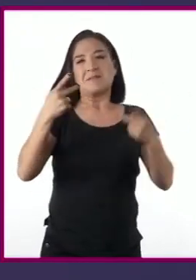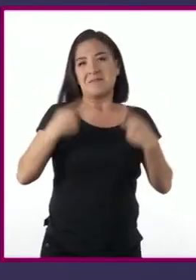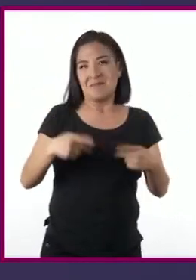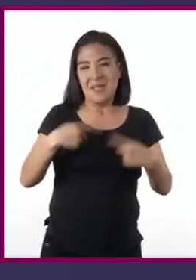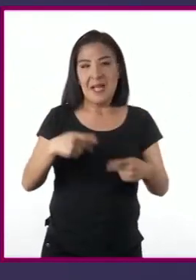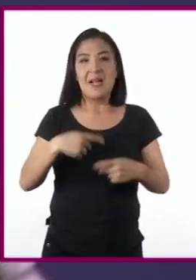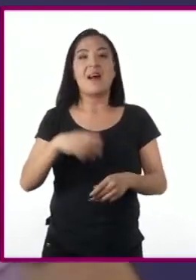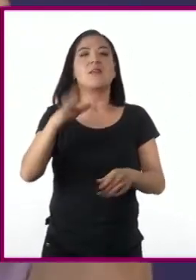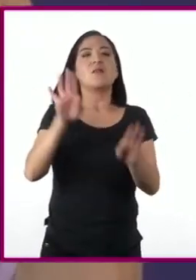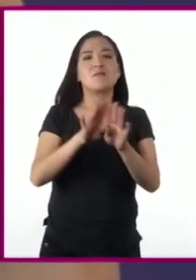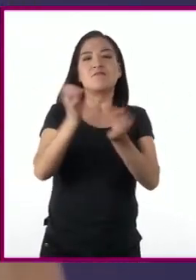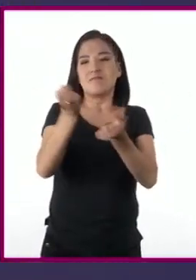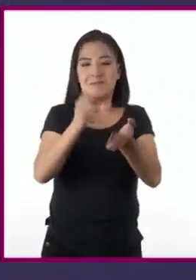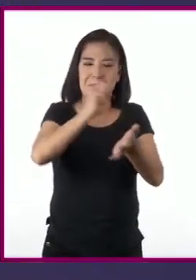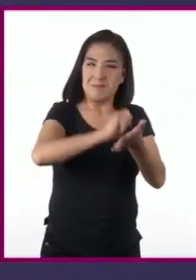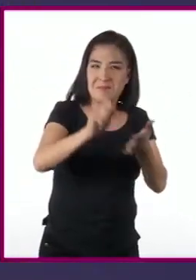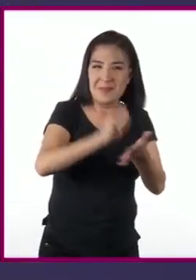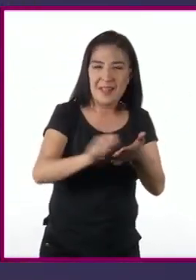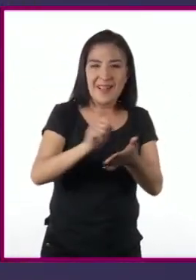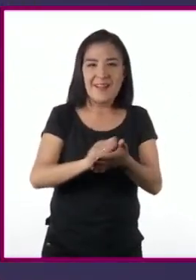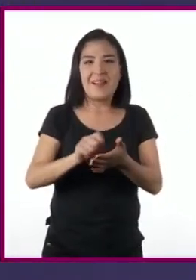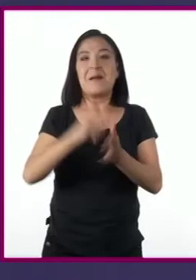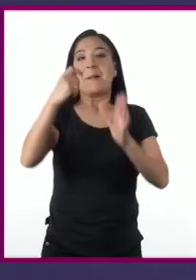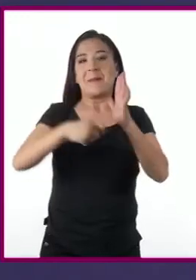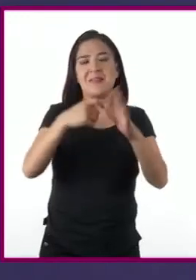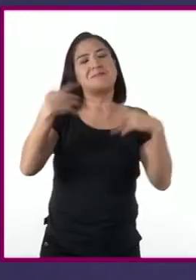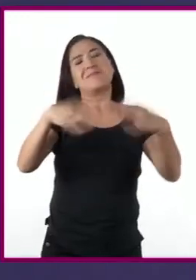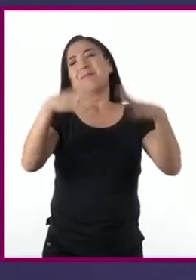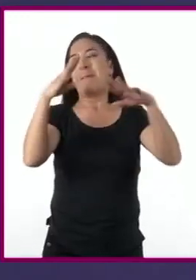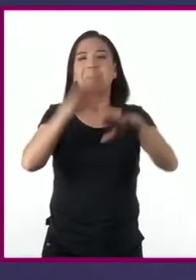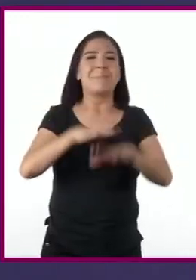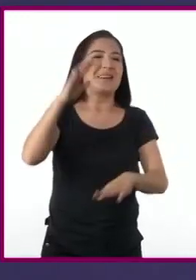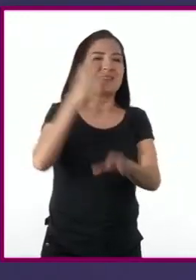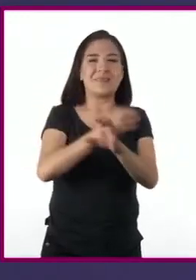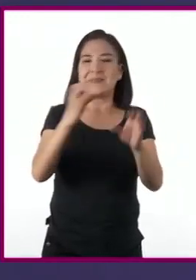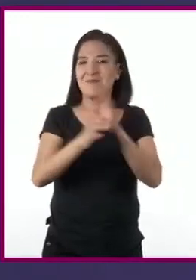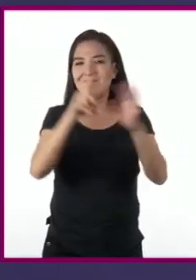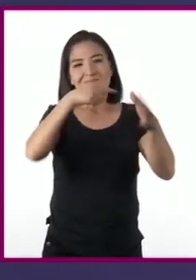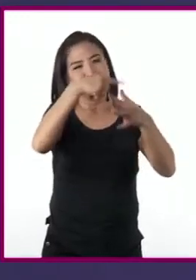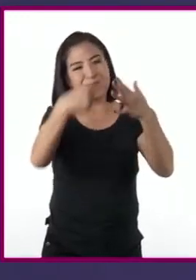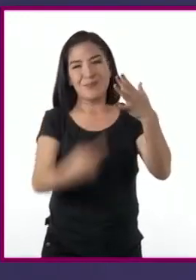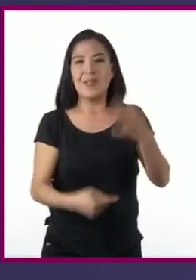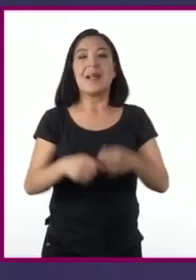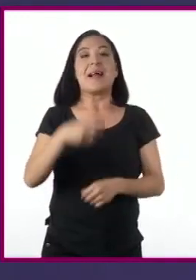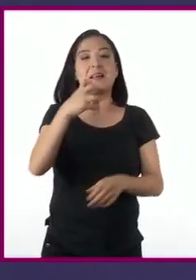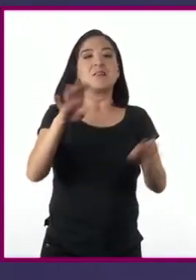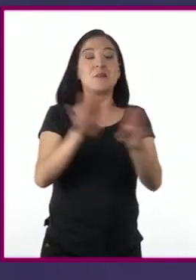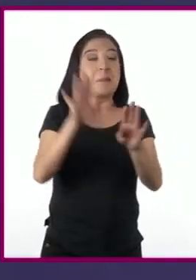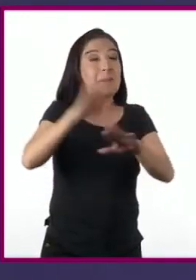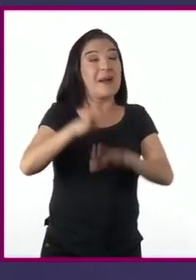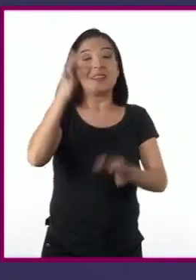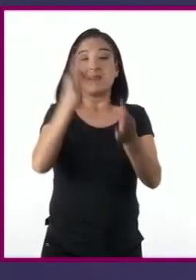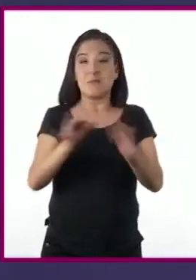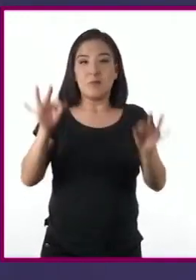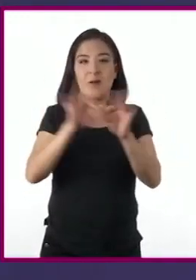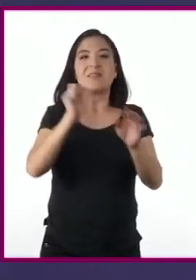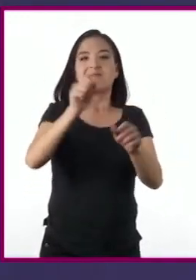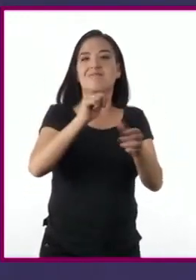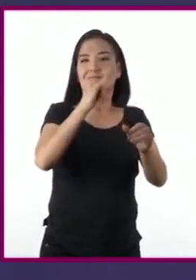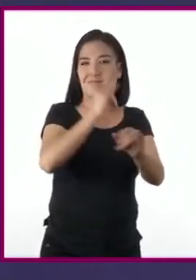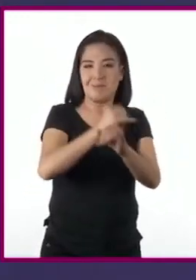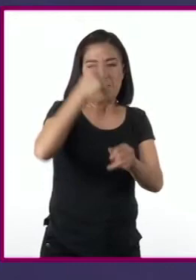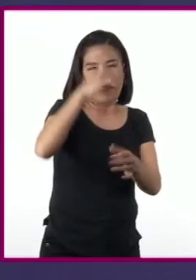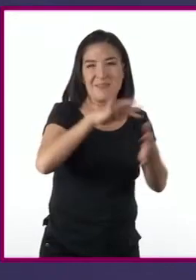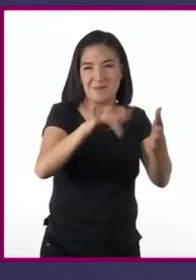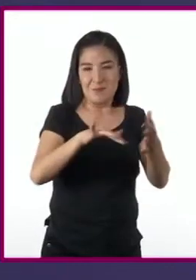ensayos, videos, entre muchos más. Pero lo más importante de cualquier fuente de consulta es que esté